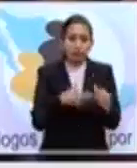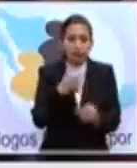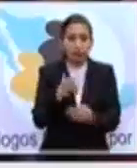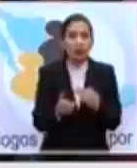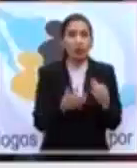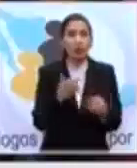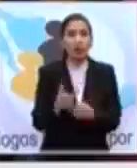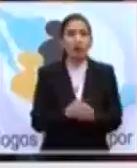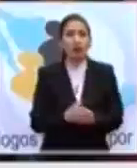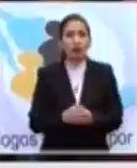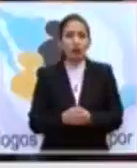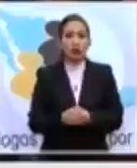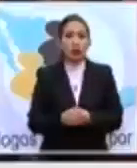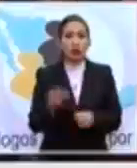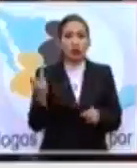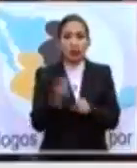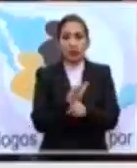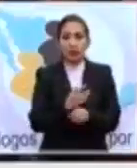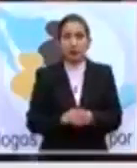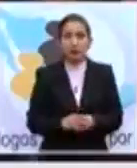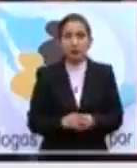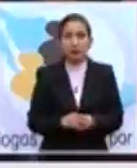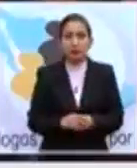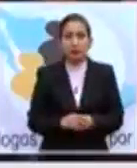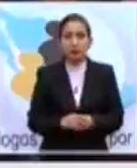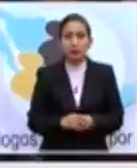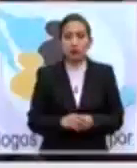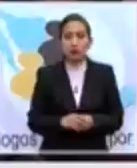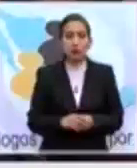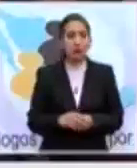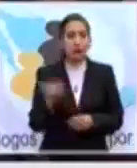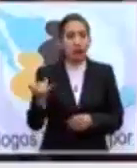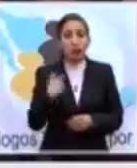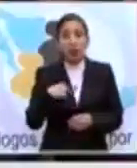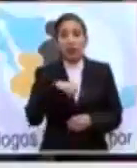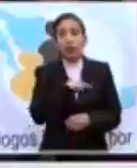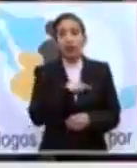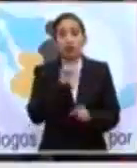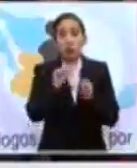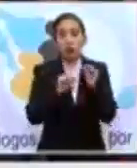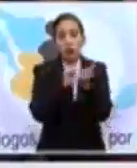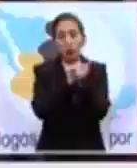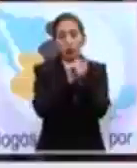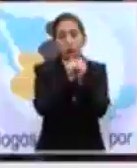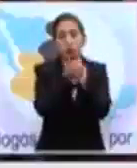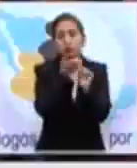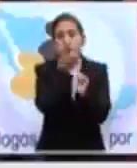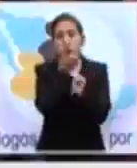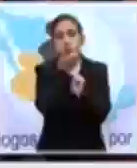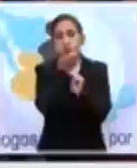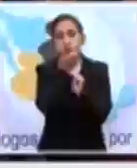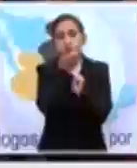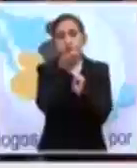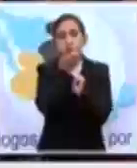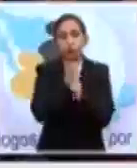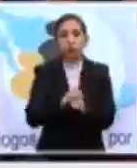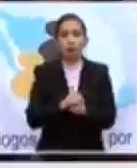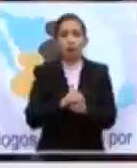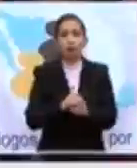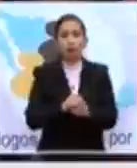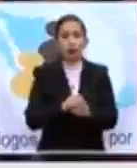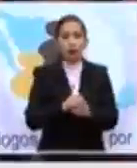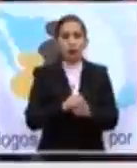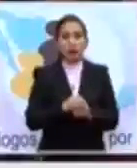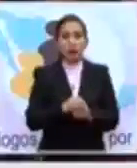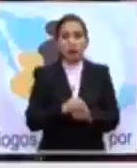esto así ocurra y que nos vayamos adaptando día a día a las condiciones de un mundo